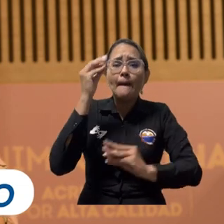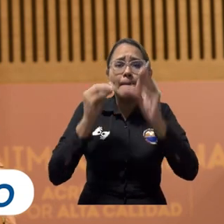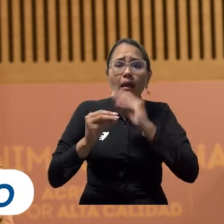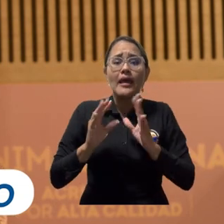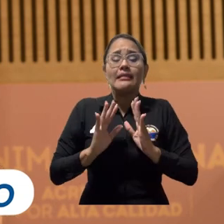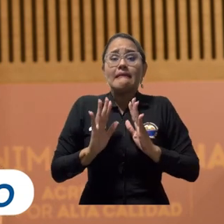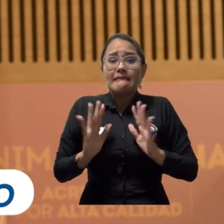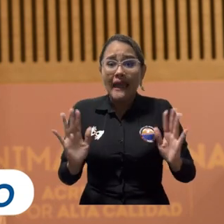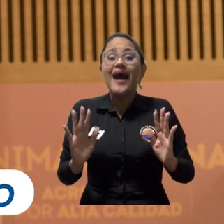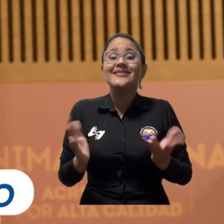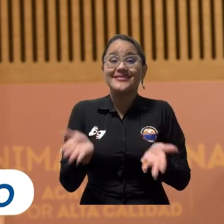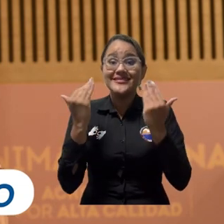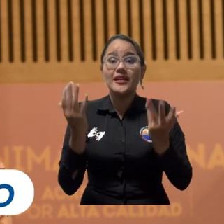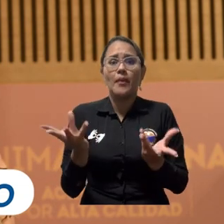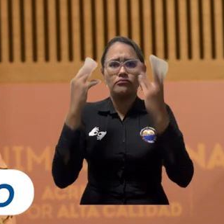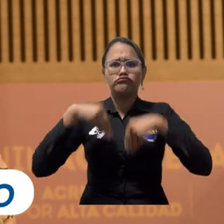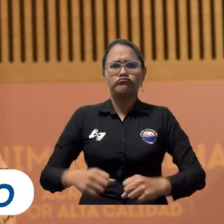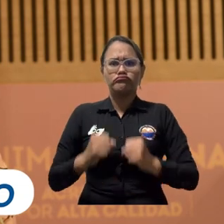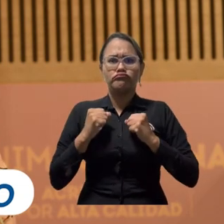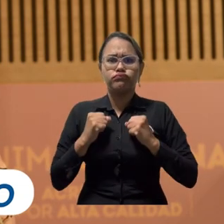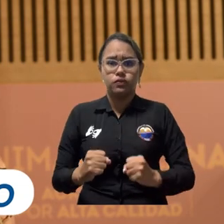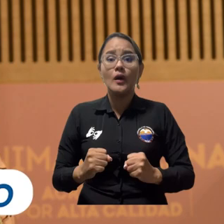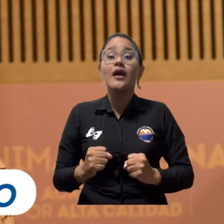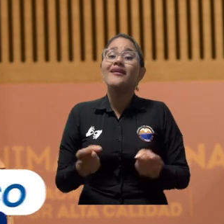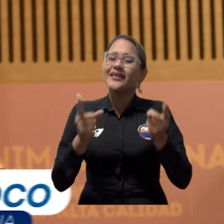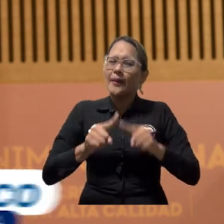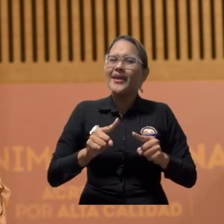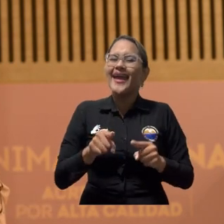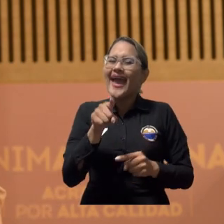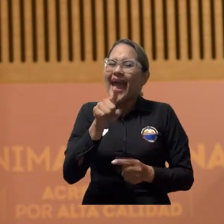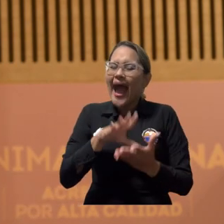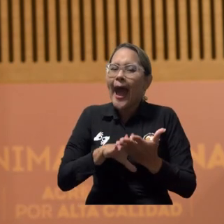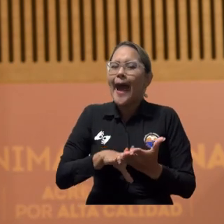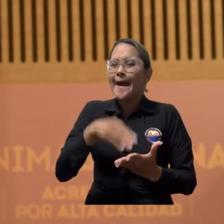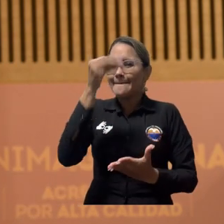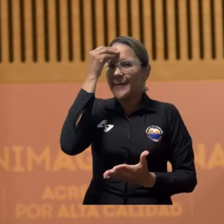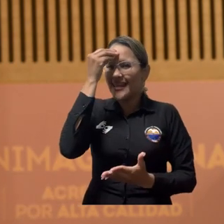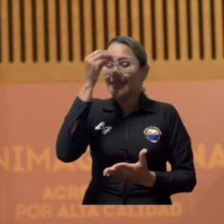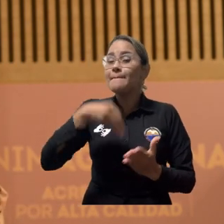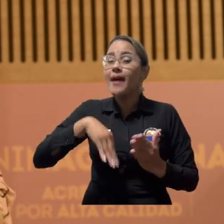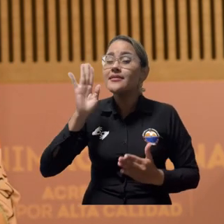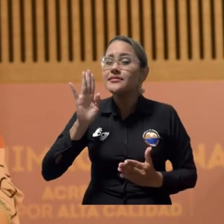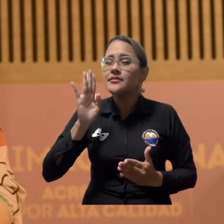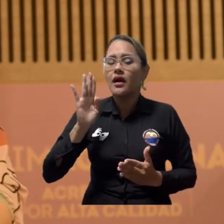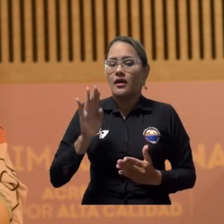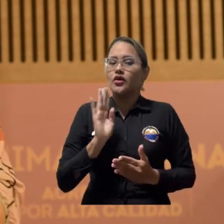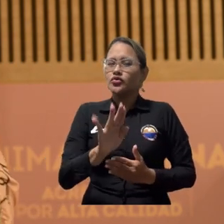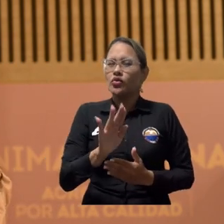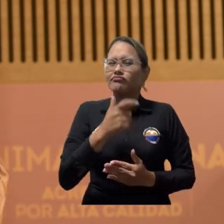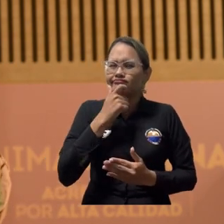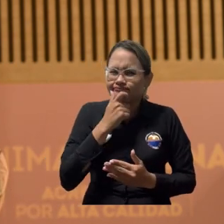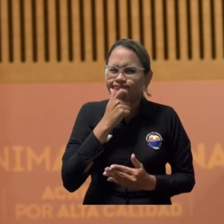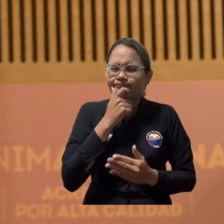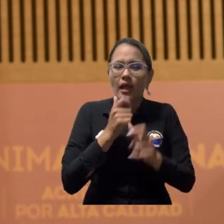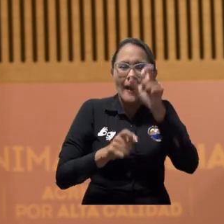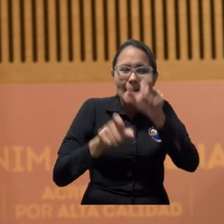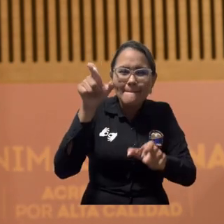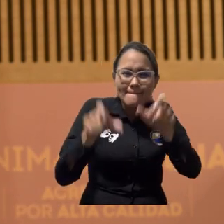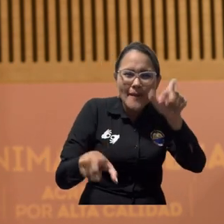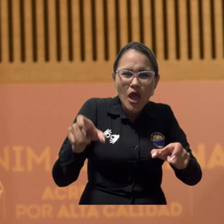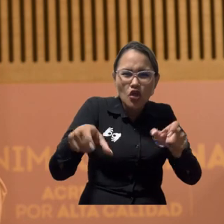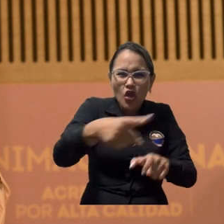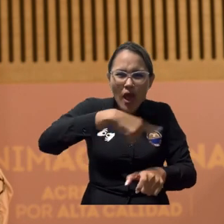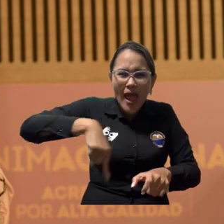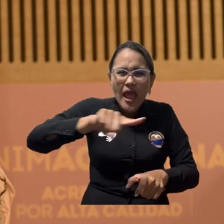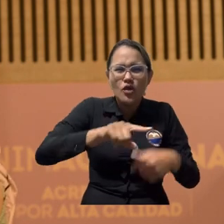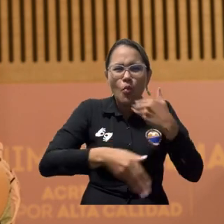conocimiento frente a lo que es la construcción de un verdadero proceso de paz, sino que también recibe de parte de quienes participan